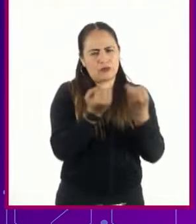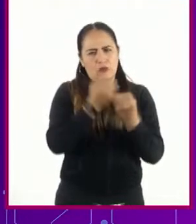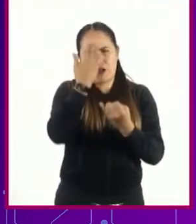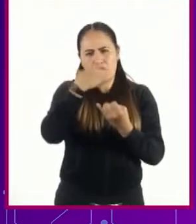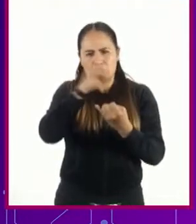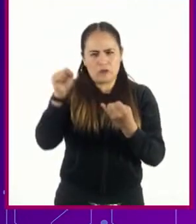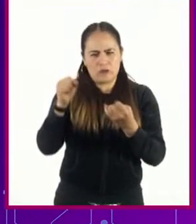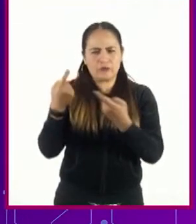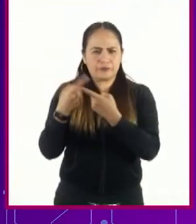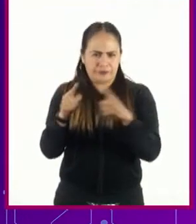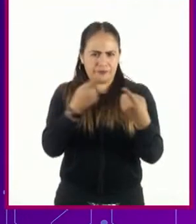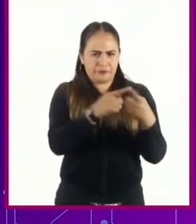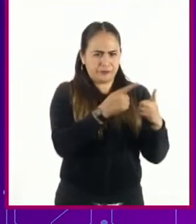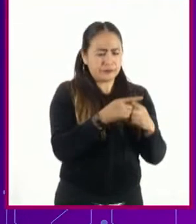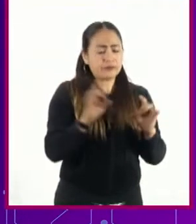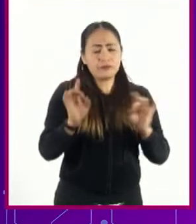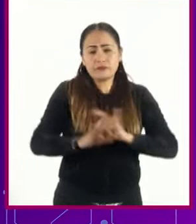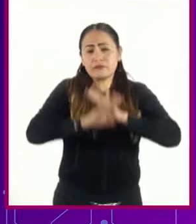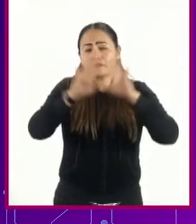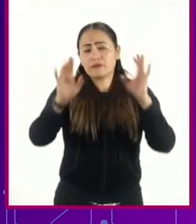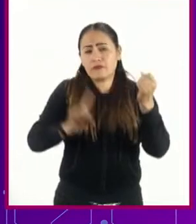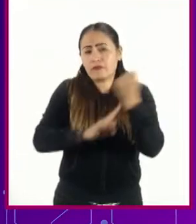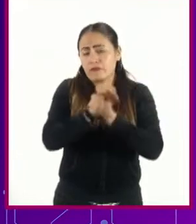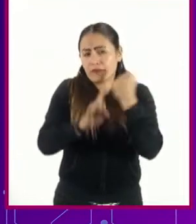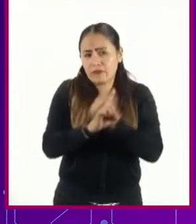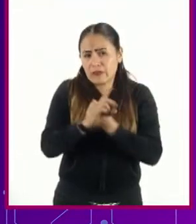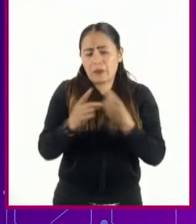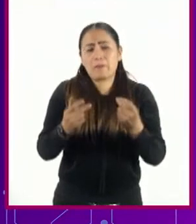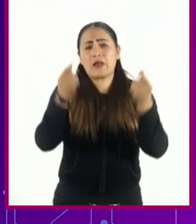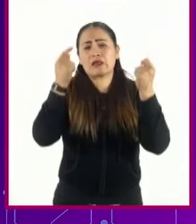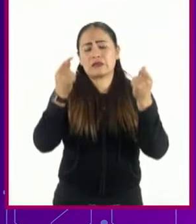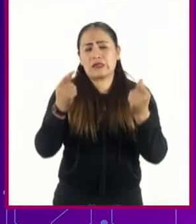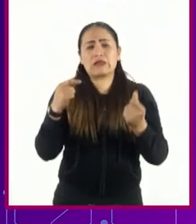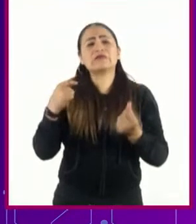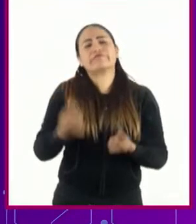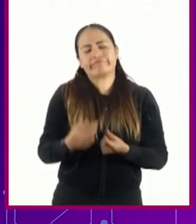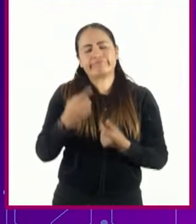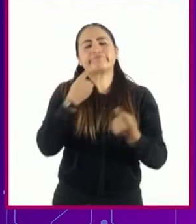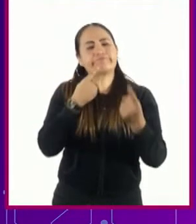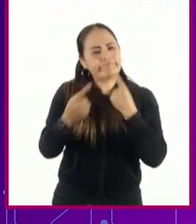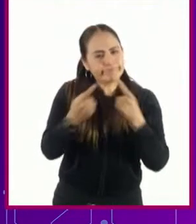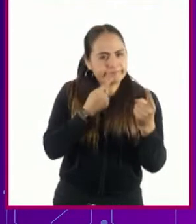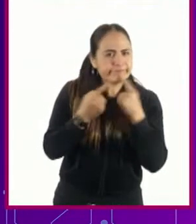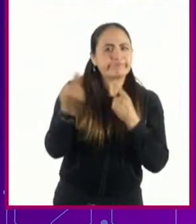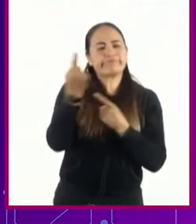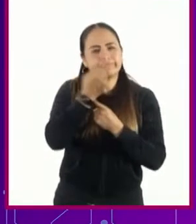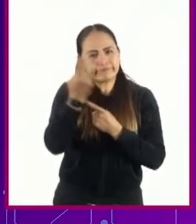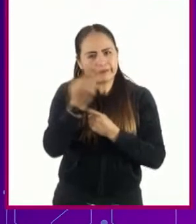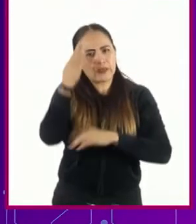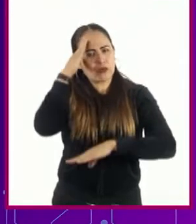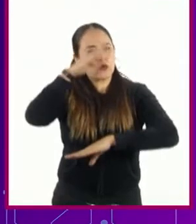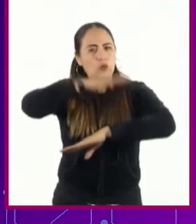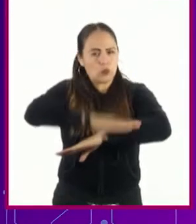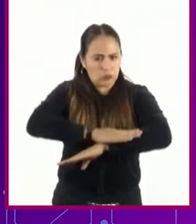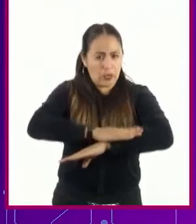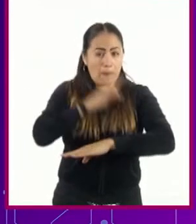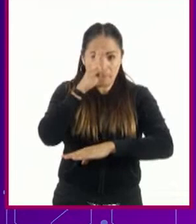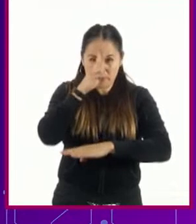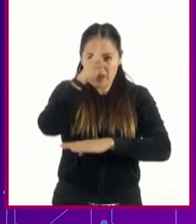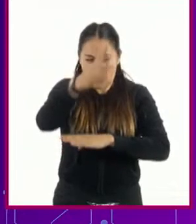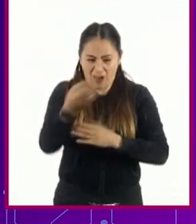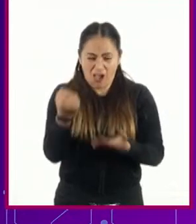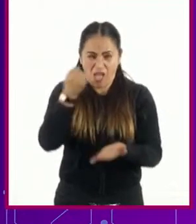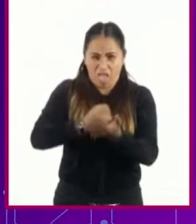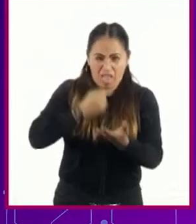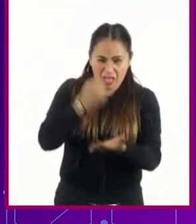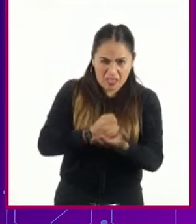conflictos es necesario dialogar y superarlos a través de la negociación y nunca recurriendo a la violencia para hacer su